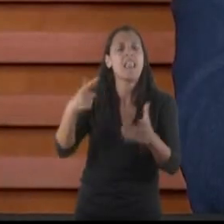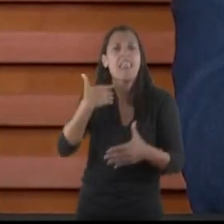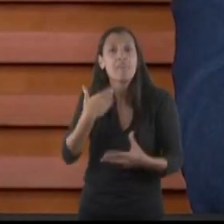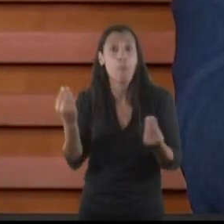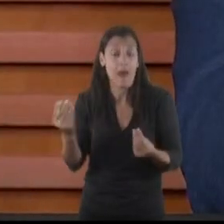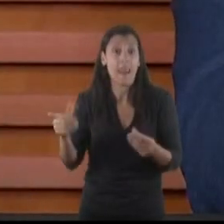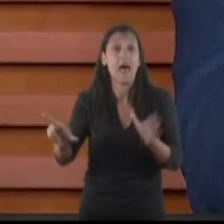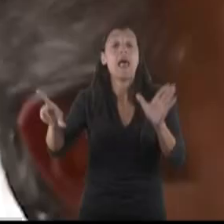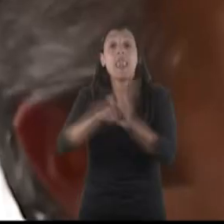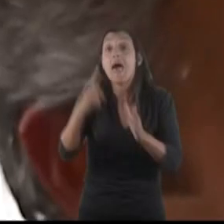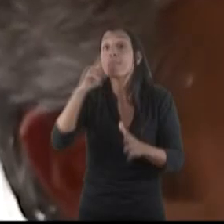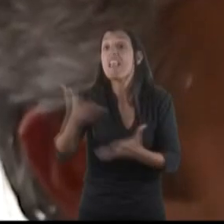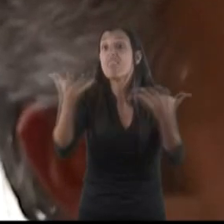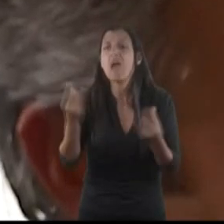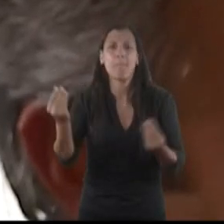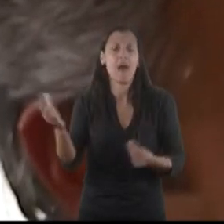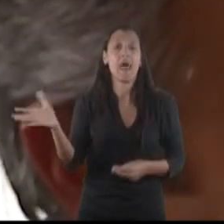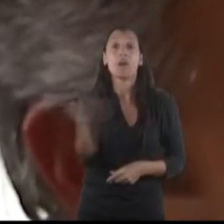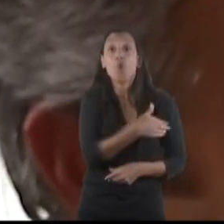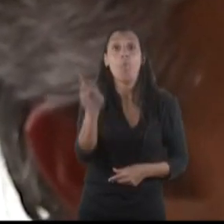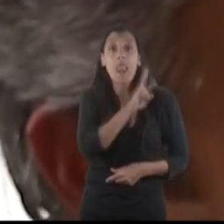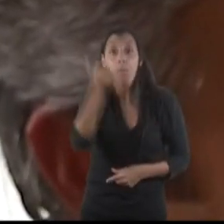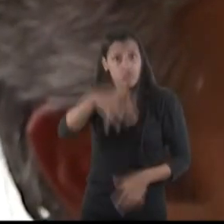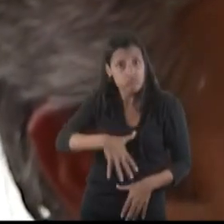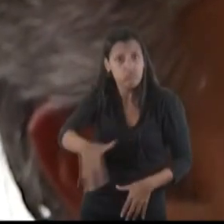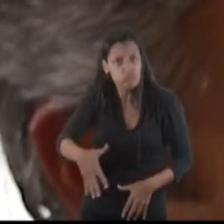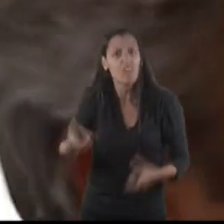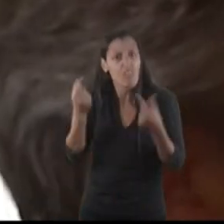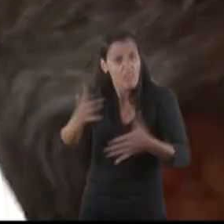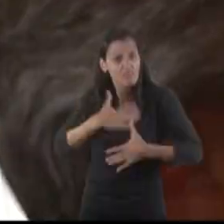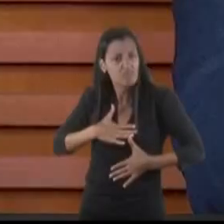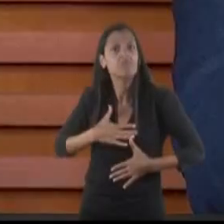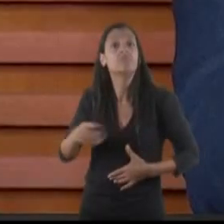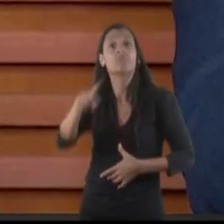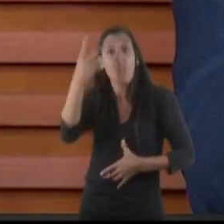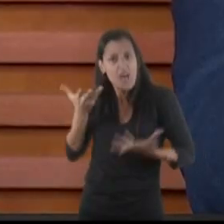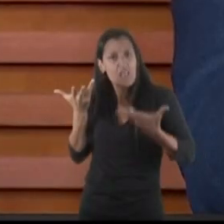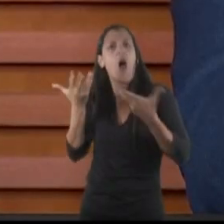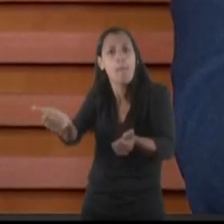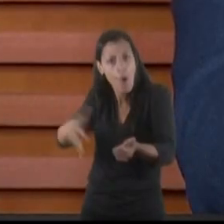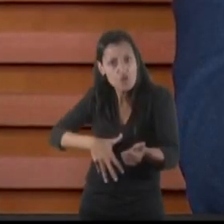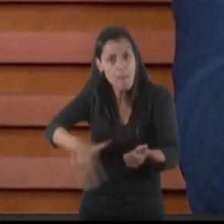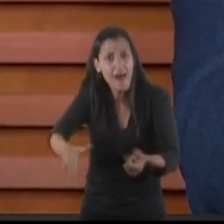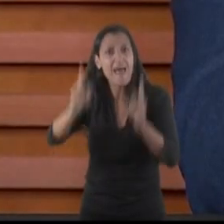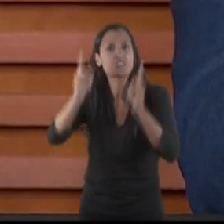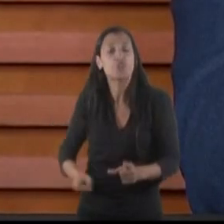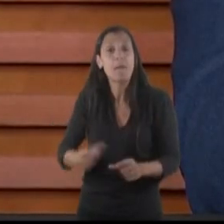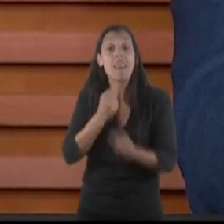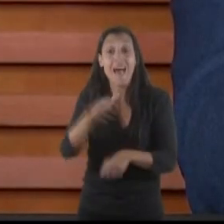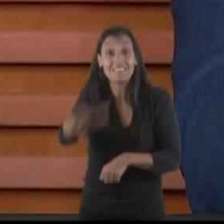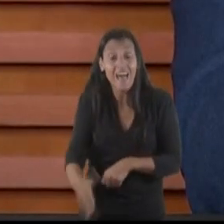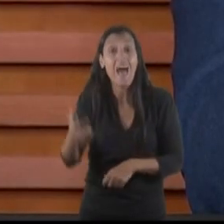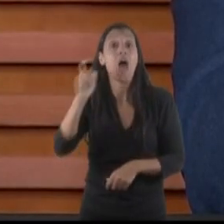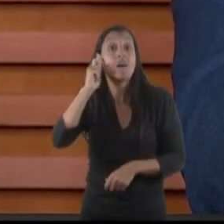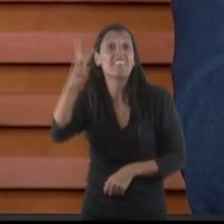madre que quisiera tener un hijo tuviera la tranquilidad de que el Estado iba a cuidar su salud durante el embarazo y los primeros 3 años de vida de sus hijos.